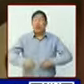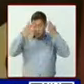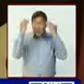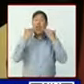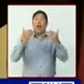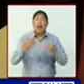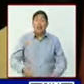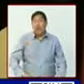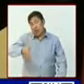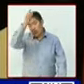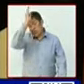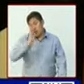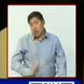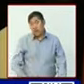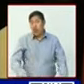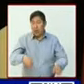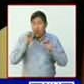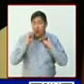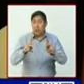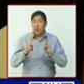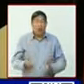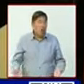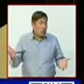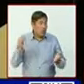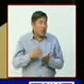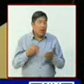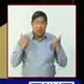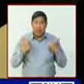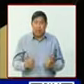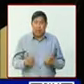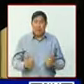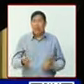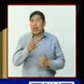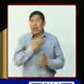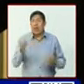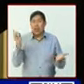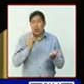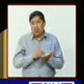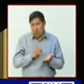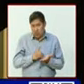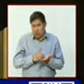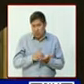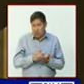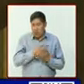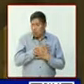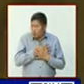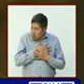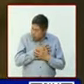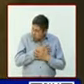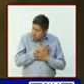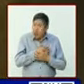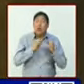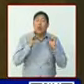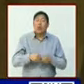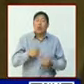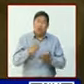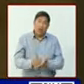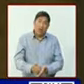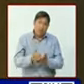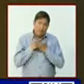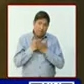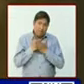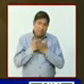Agradezco a Dios por la oportunidad de nuevamente estar bien y que los doctores han puesto en su corazón el poderme